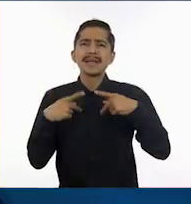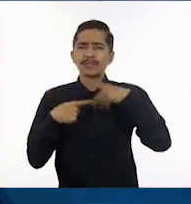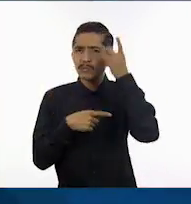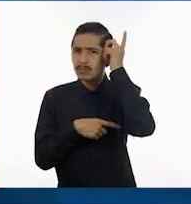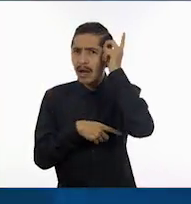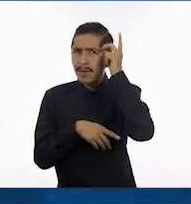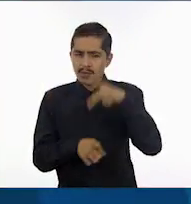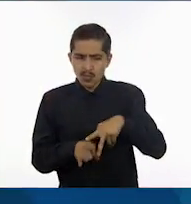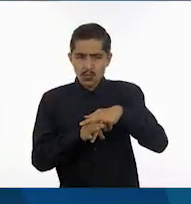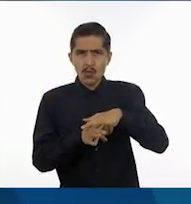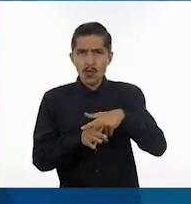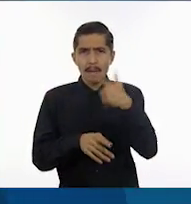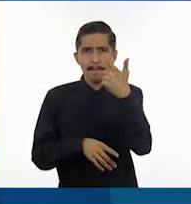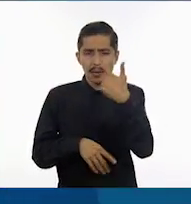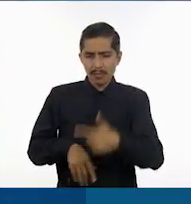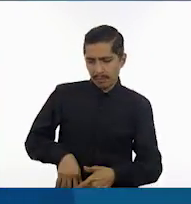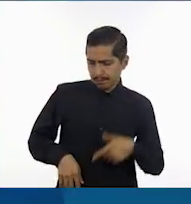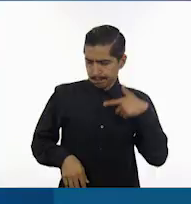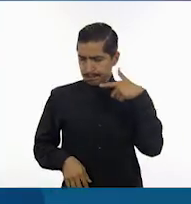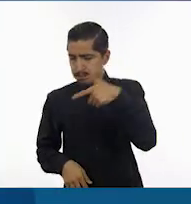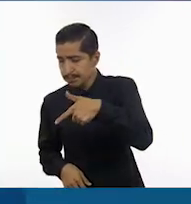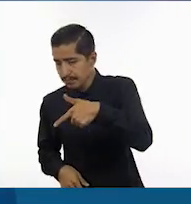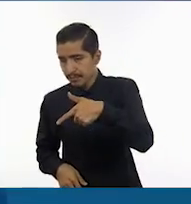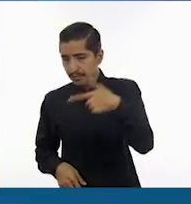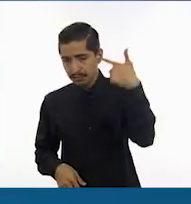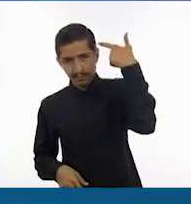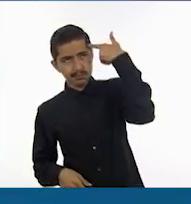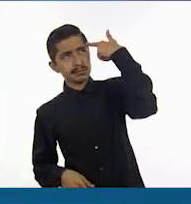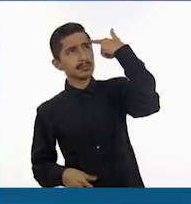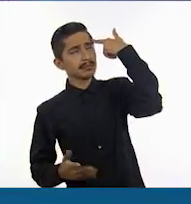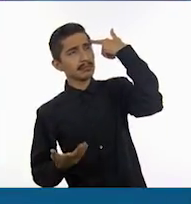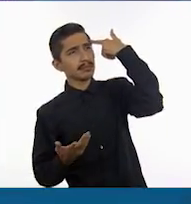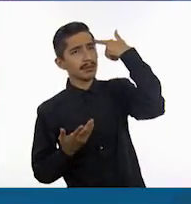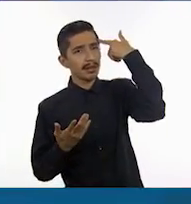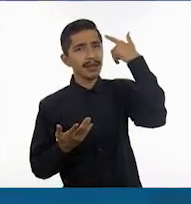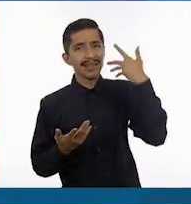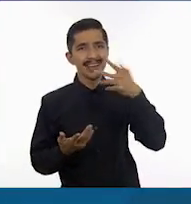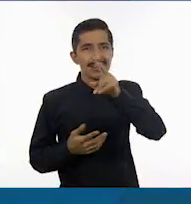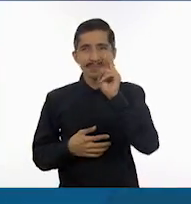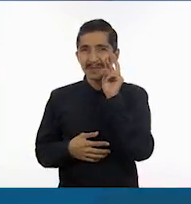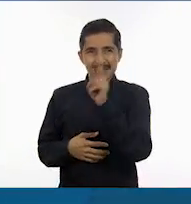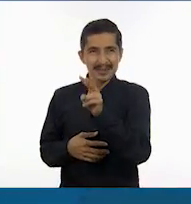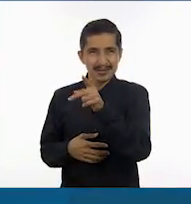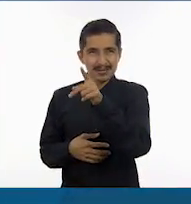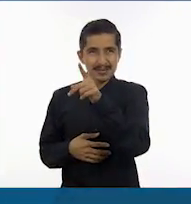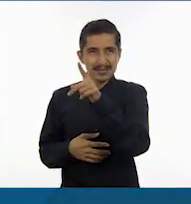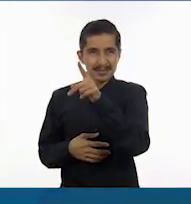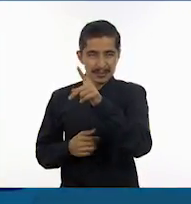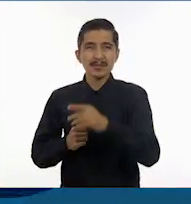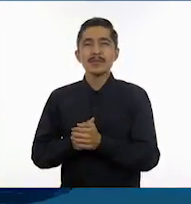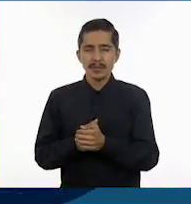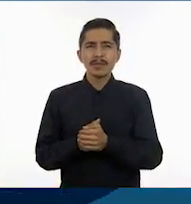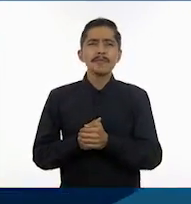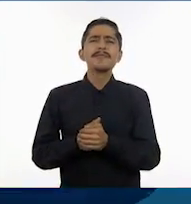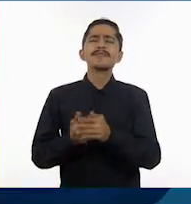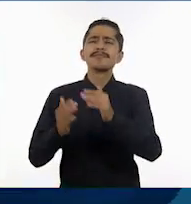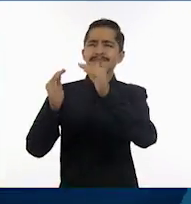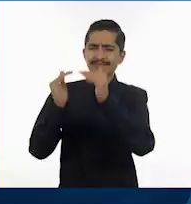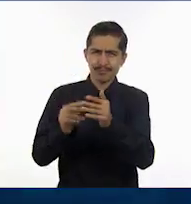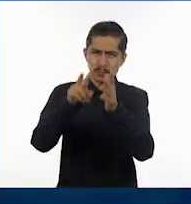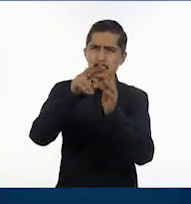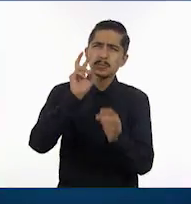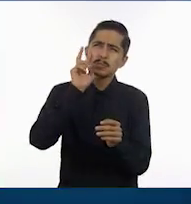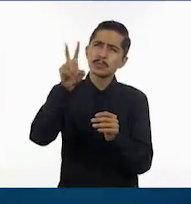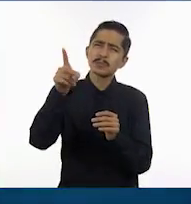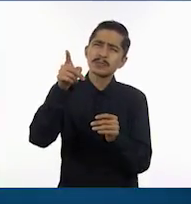caballo apuntando con armas de fuego. ¿Ya las vieron? Sí, ya los vi. Muy bien. Yo también ya